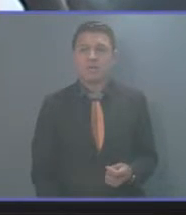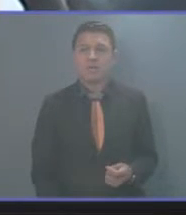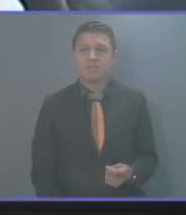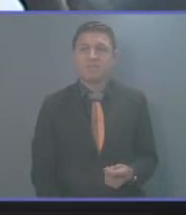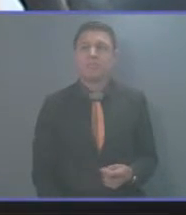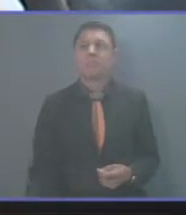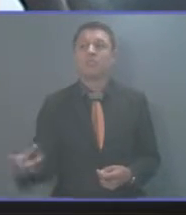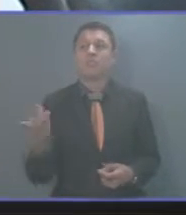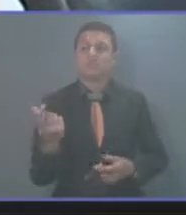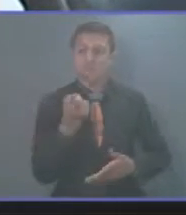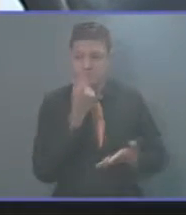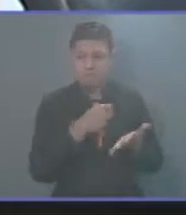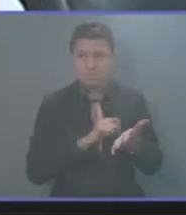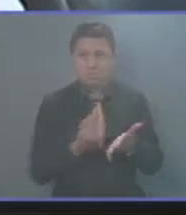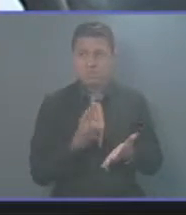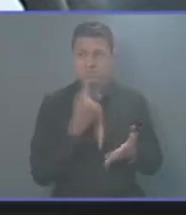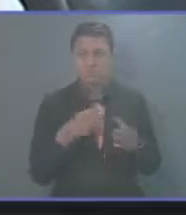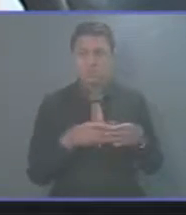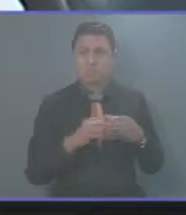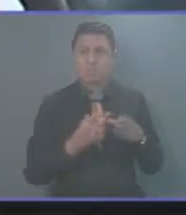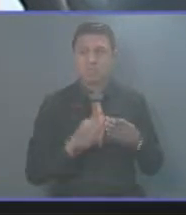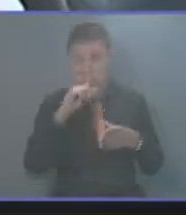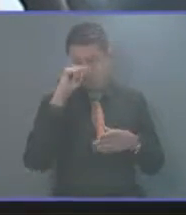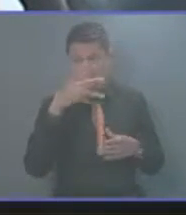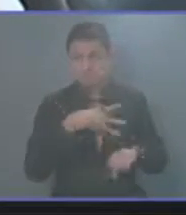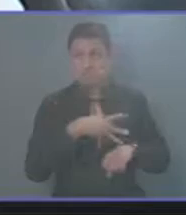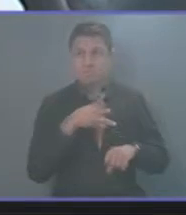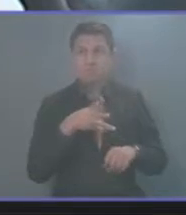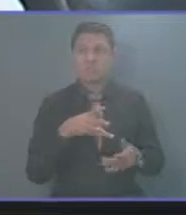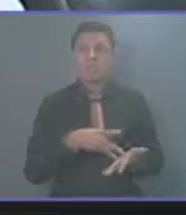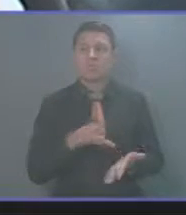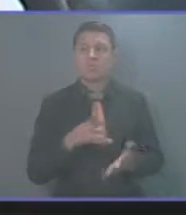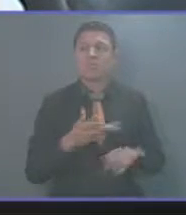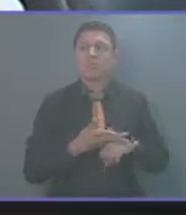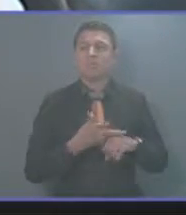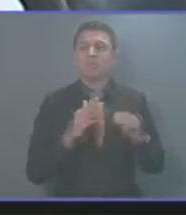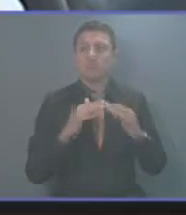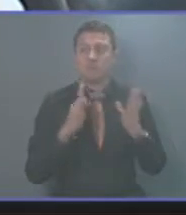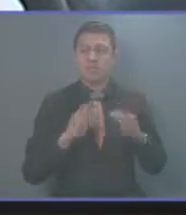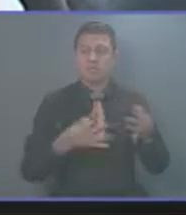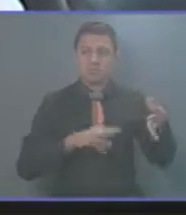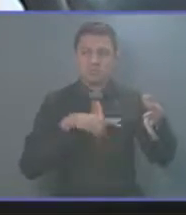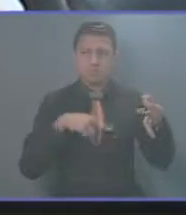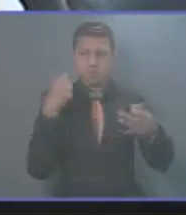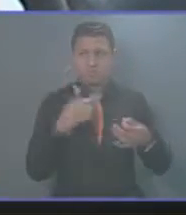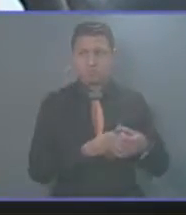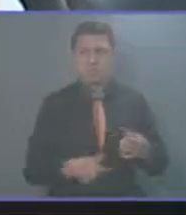mayoría de firma de los miembros de la comisión de obras públicas transporte y vivienda elegido presidente